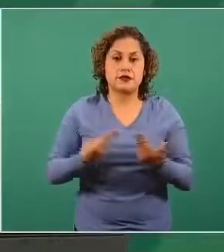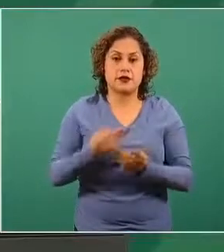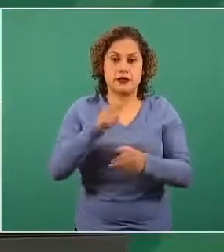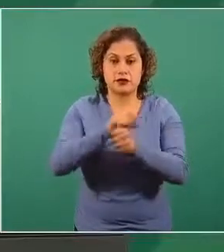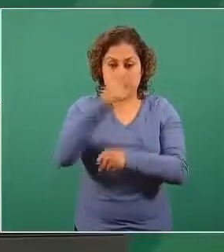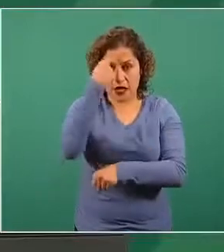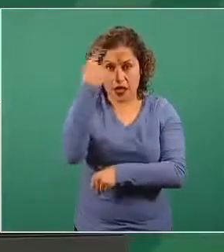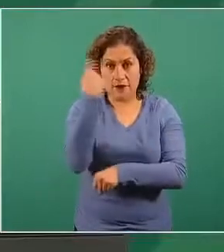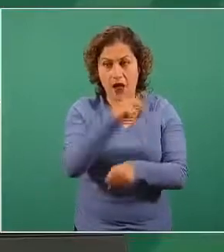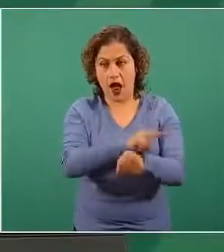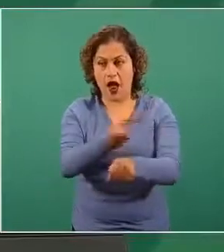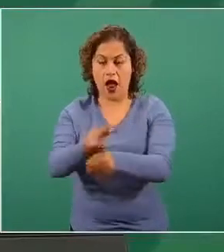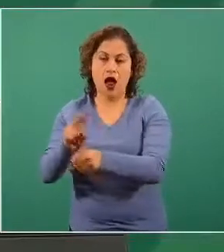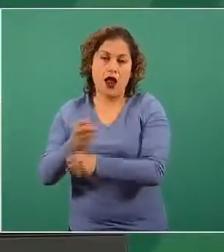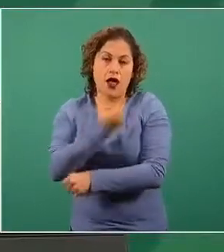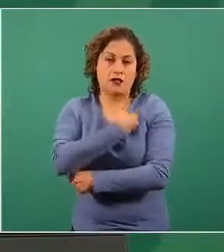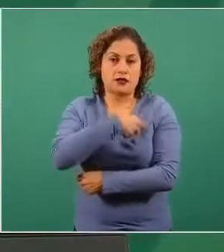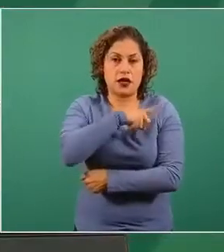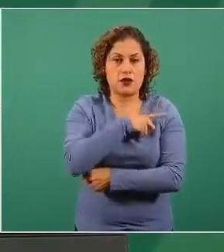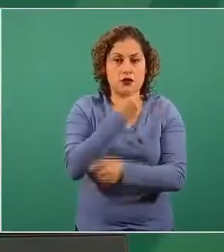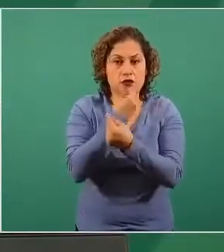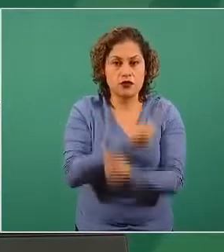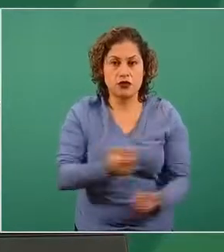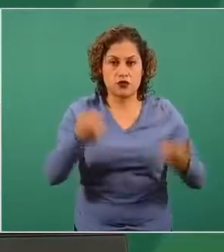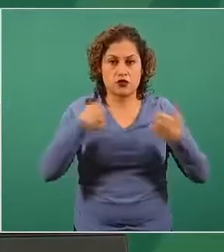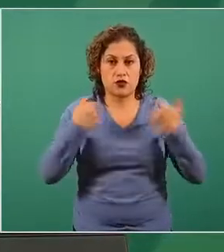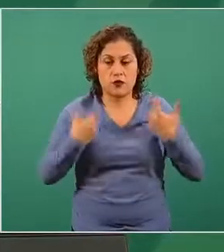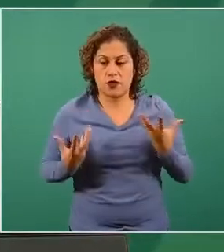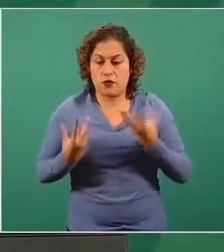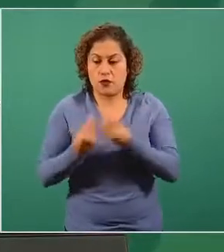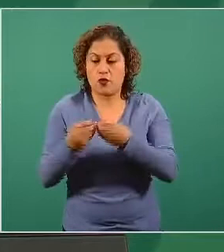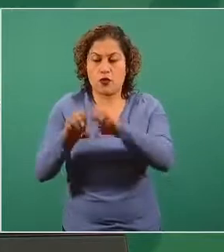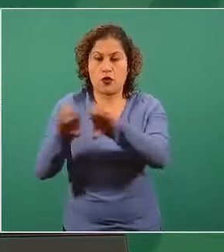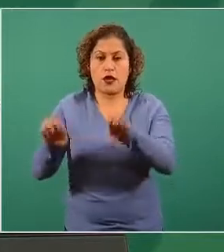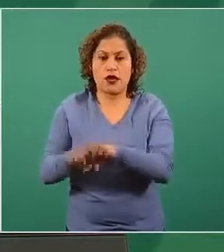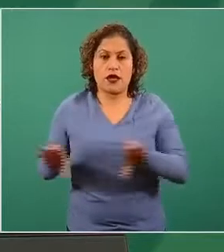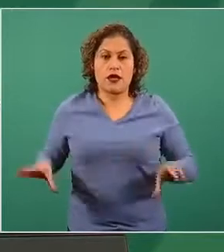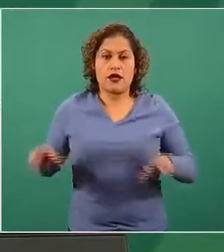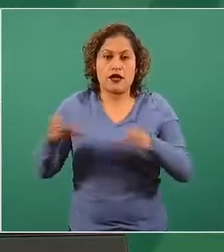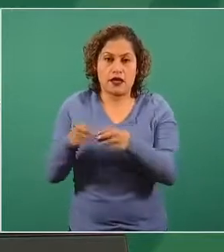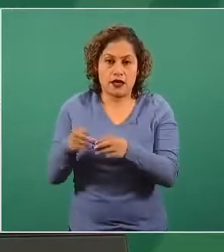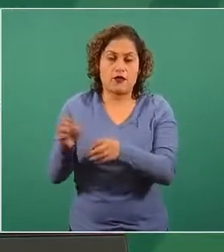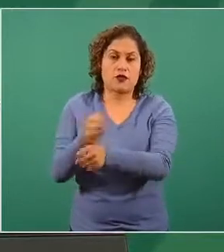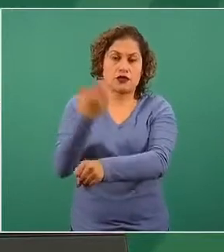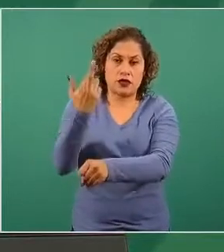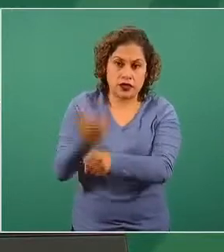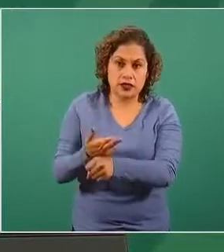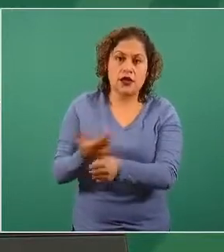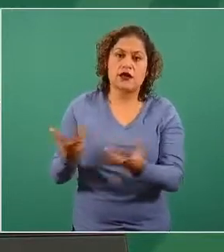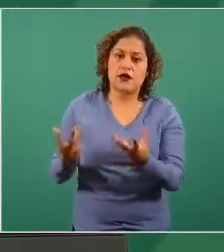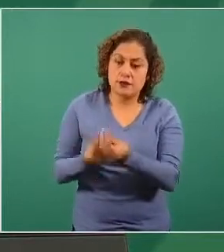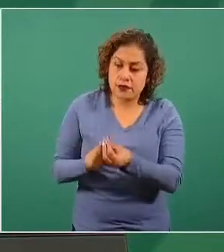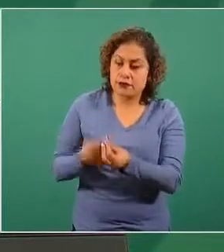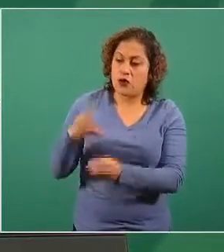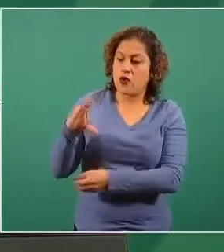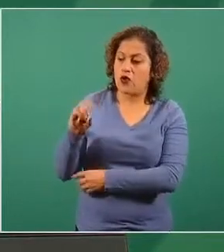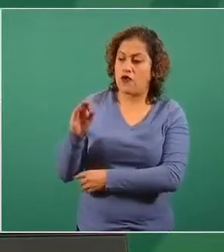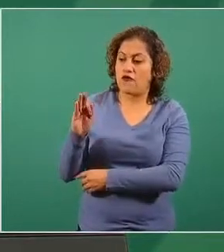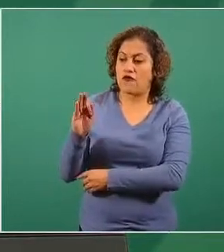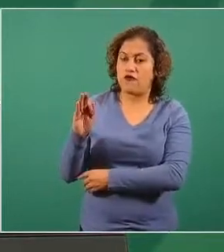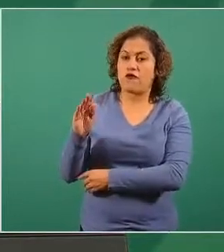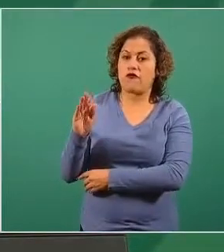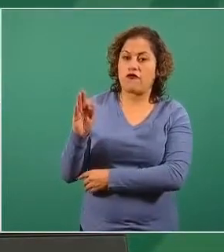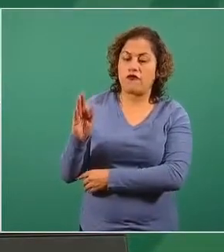con el apoyo de todo el equipo de la subsecretaría, incluyendo la COFEPRIS y la Dirección General de Promoción de la Salud. Ahí va a